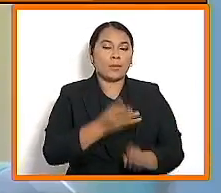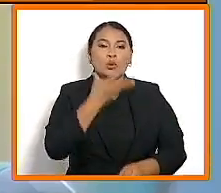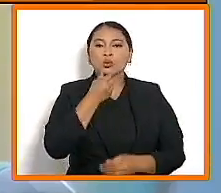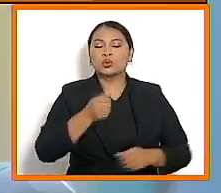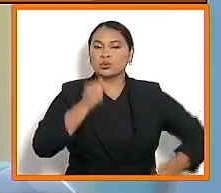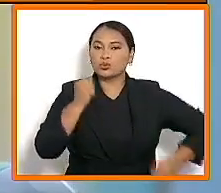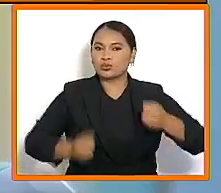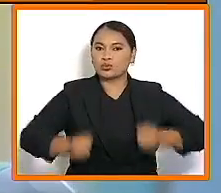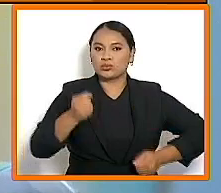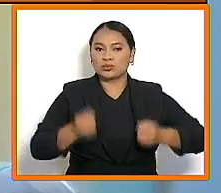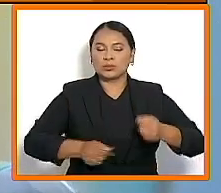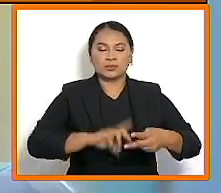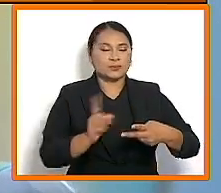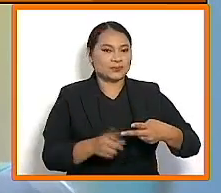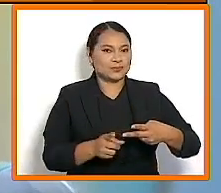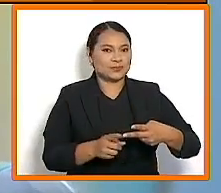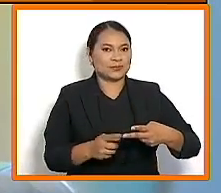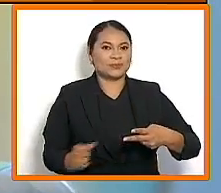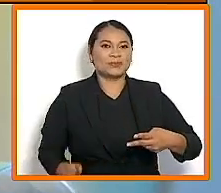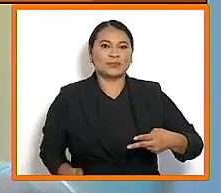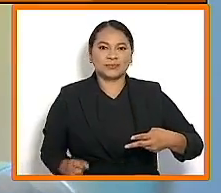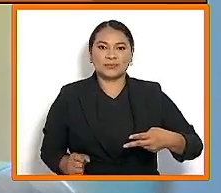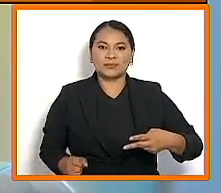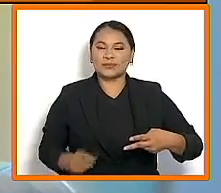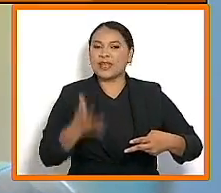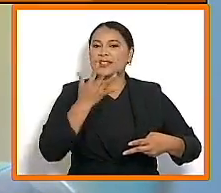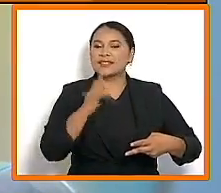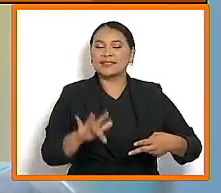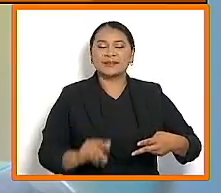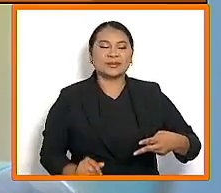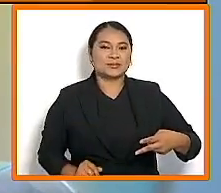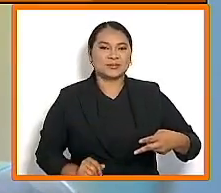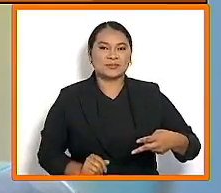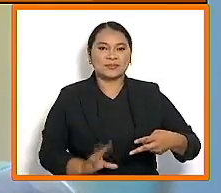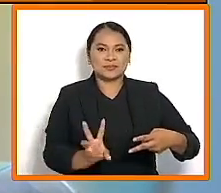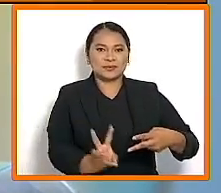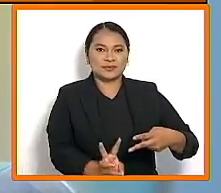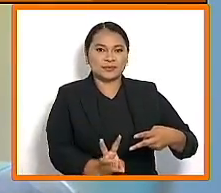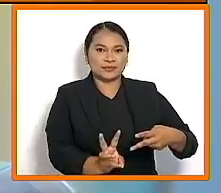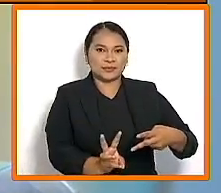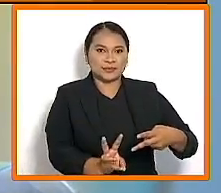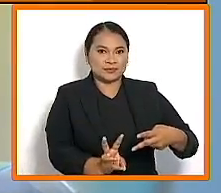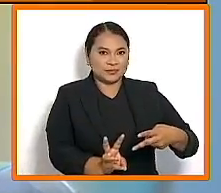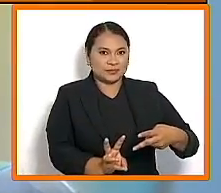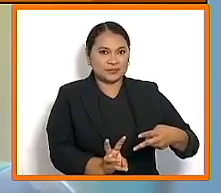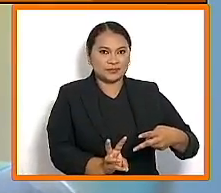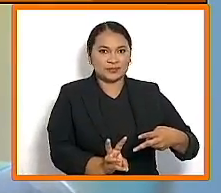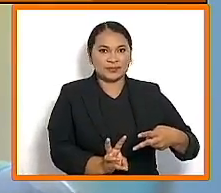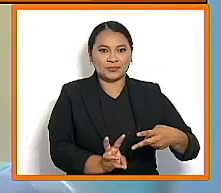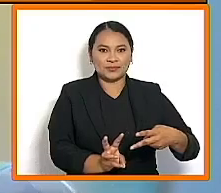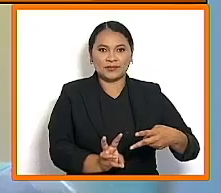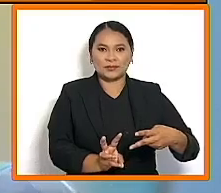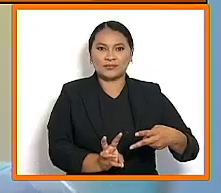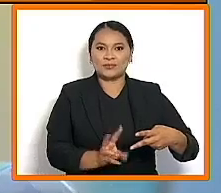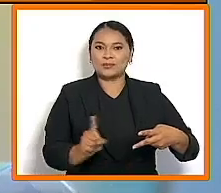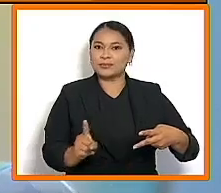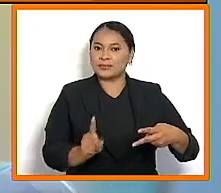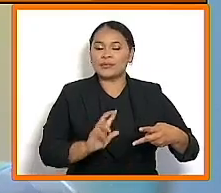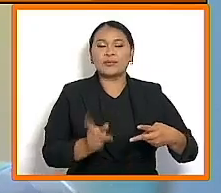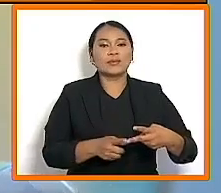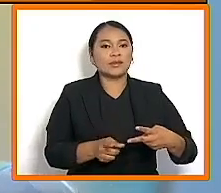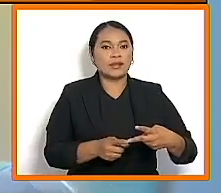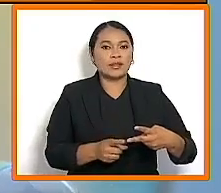número ganador, su primer dígito, este es suerte. El 6, segundo dígito. El 1,